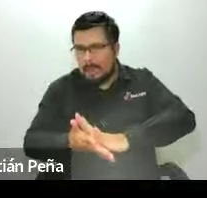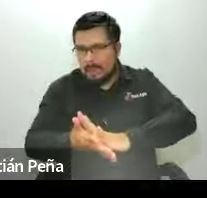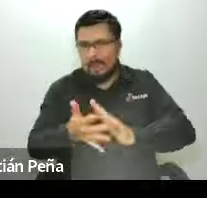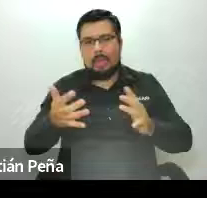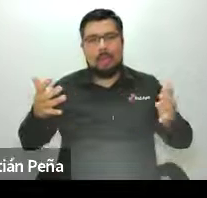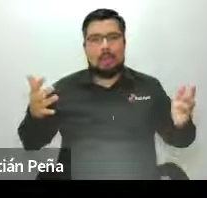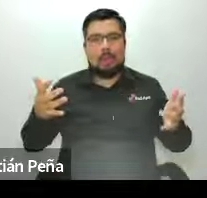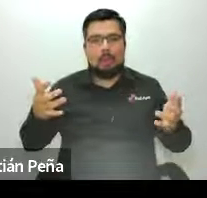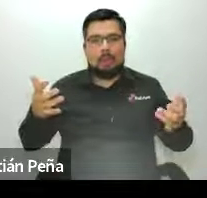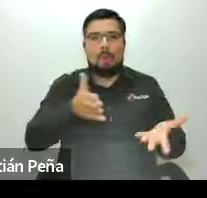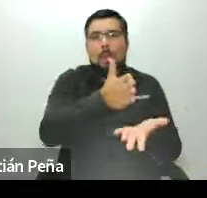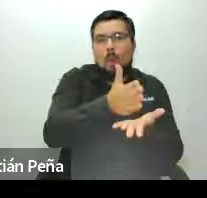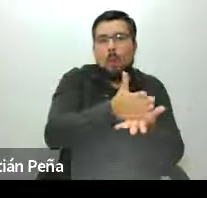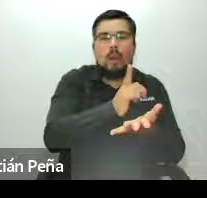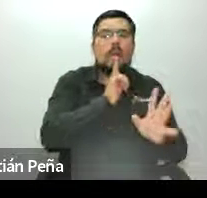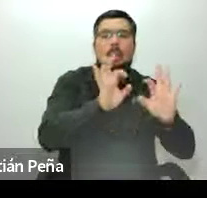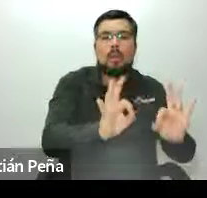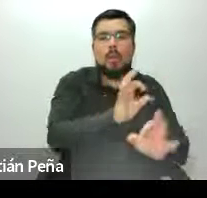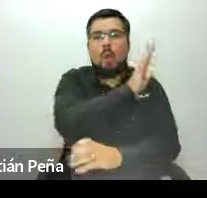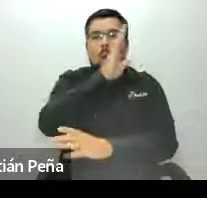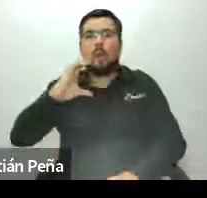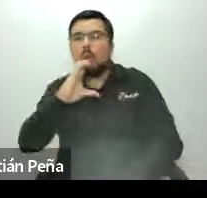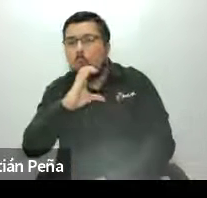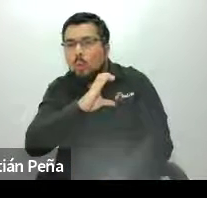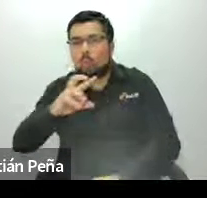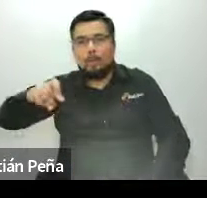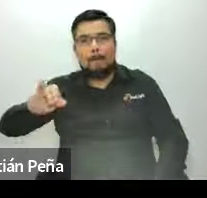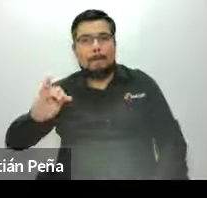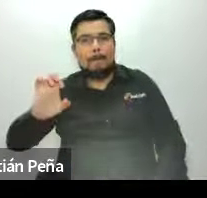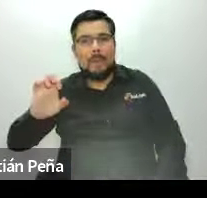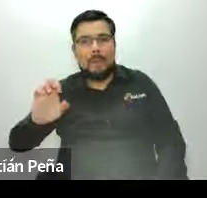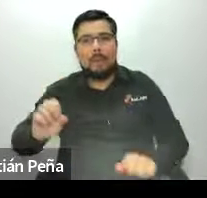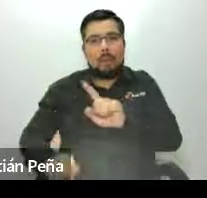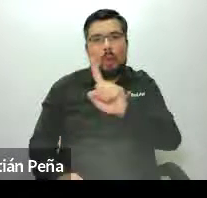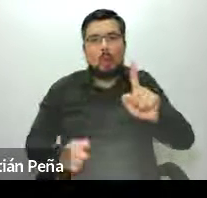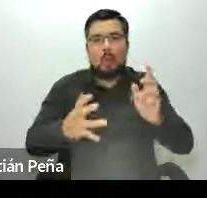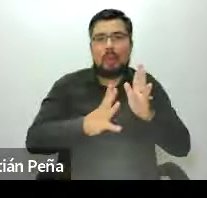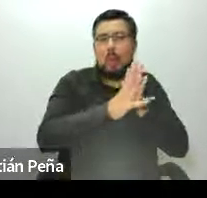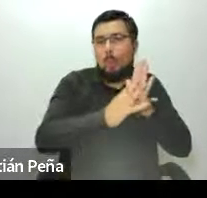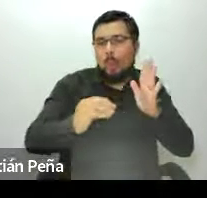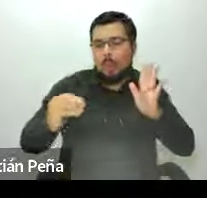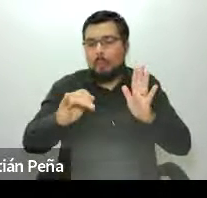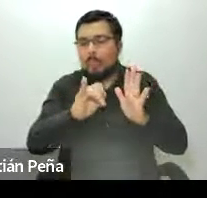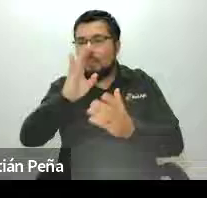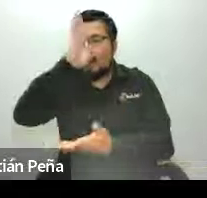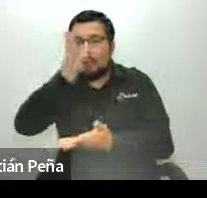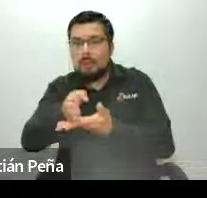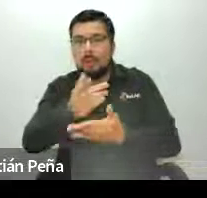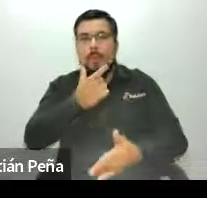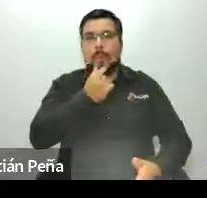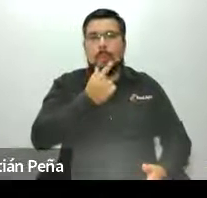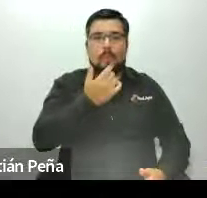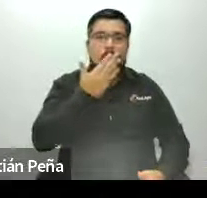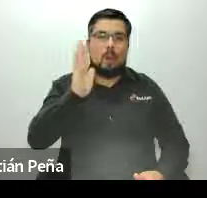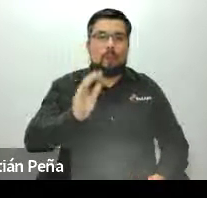para los cursos del PIE, ¿no es cierto? Sino que son un referente para la toma de decisiones y yo siempre tengo que estar mirando, entonces también hoy día